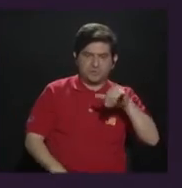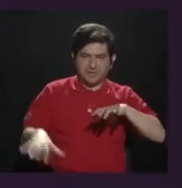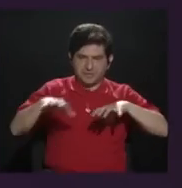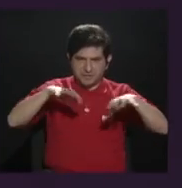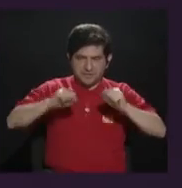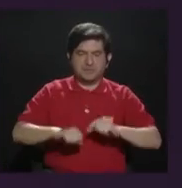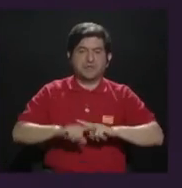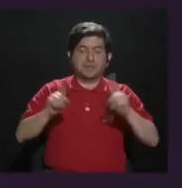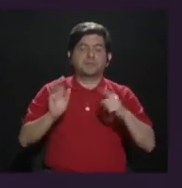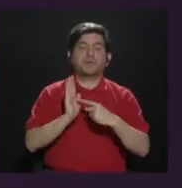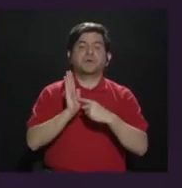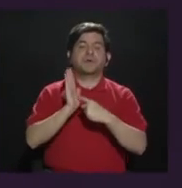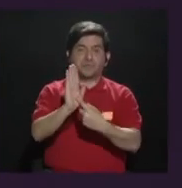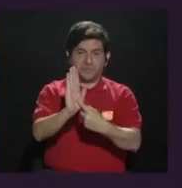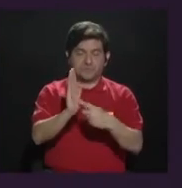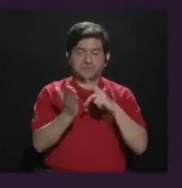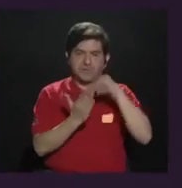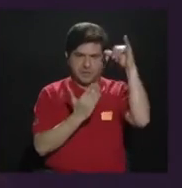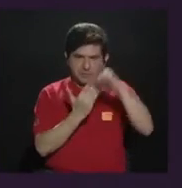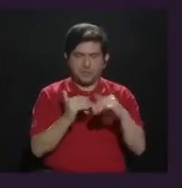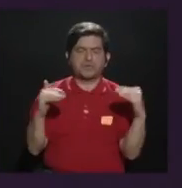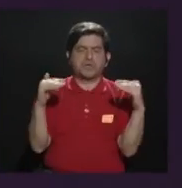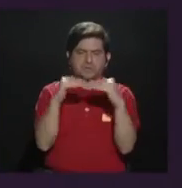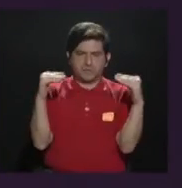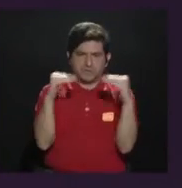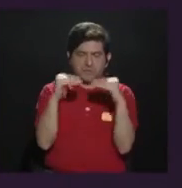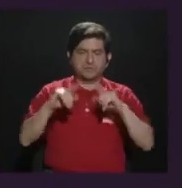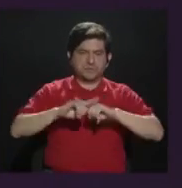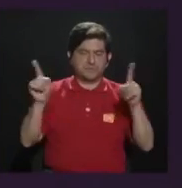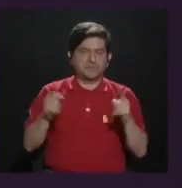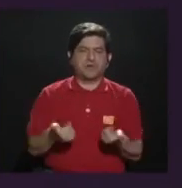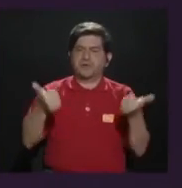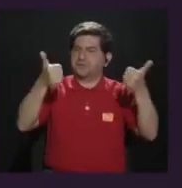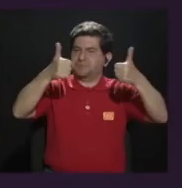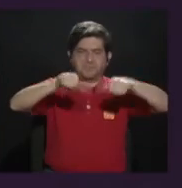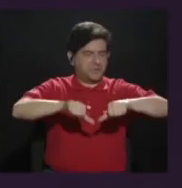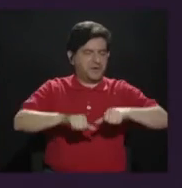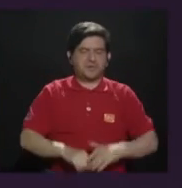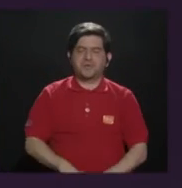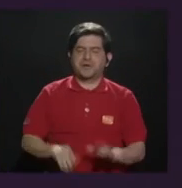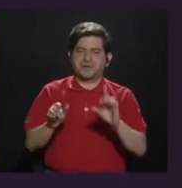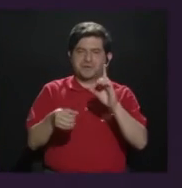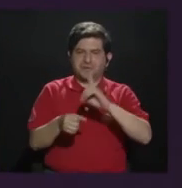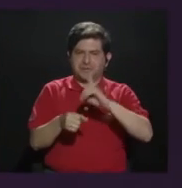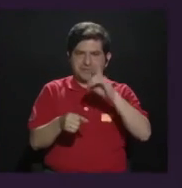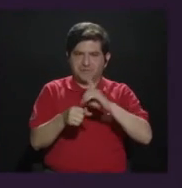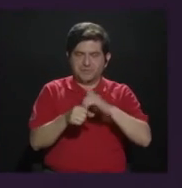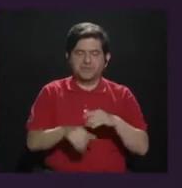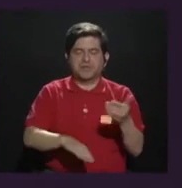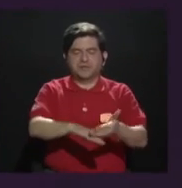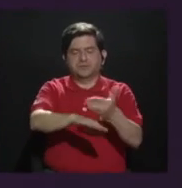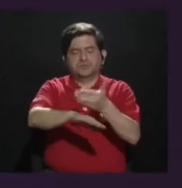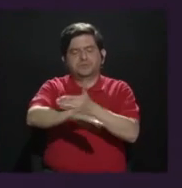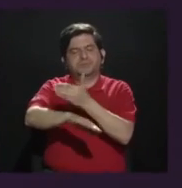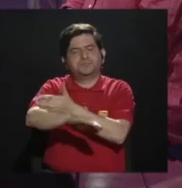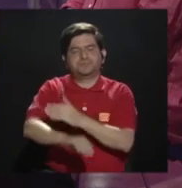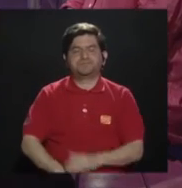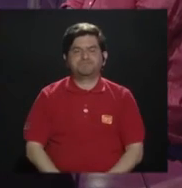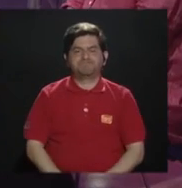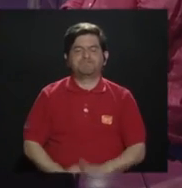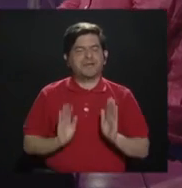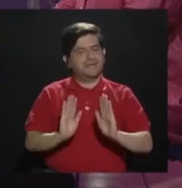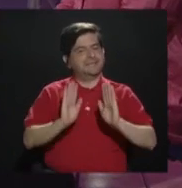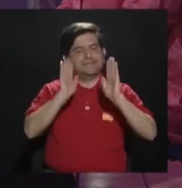están presentados proyectos que buscan la paridad, pero todavía no hay consenso dentro de la Cámara de Diputados para avanzar en ese sentido.